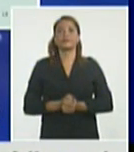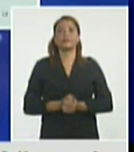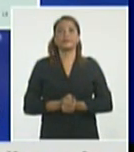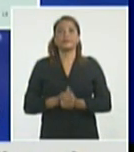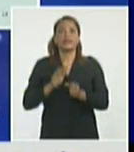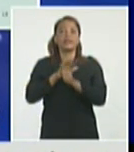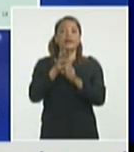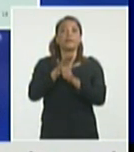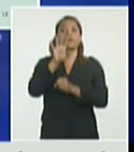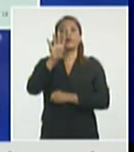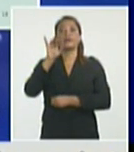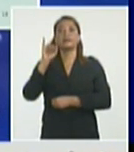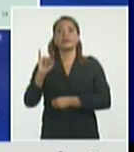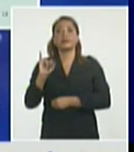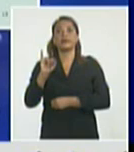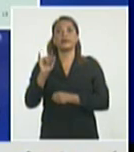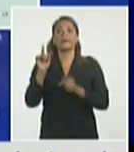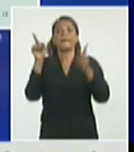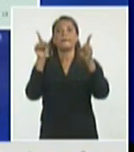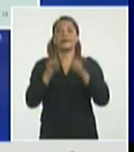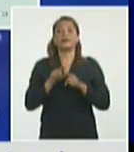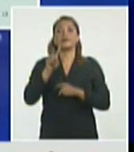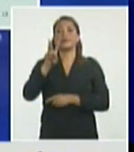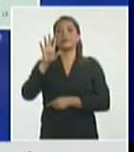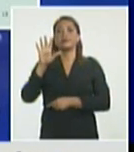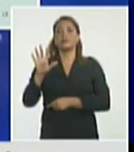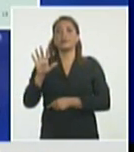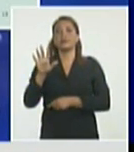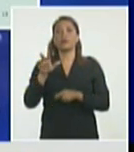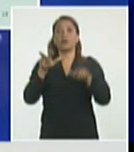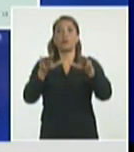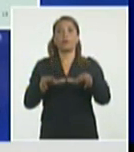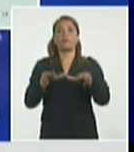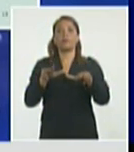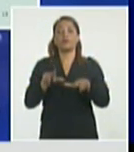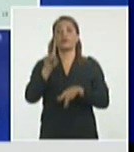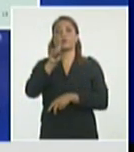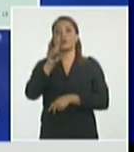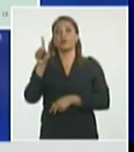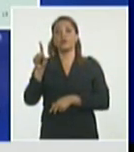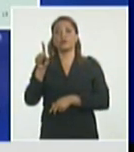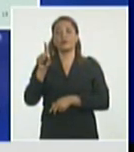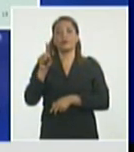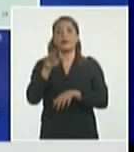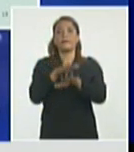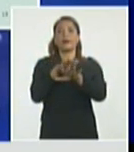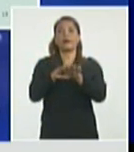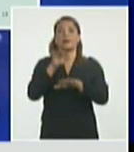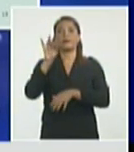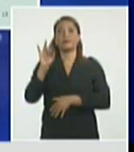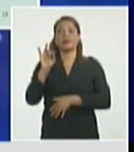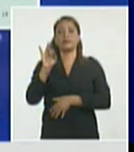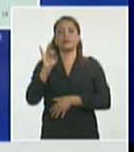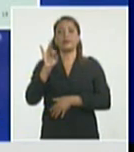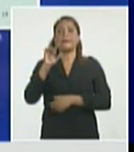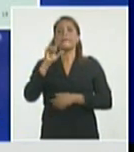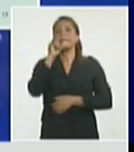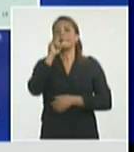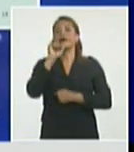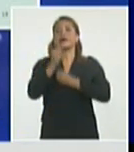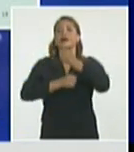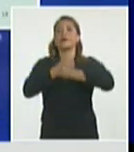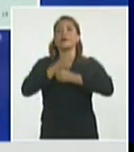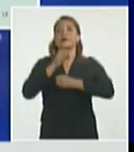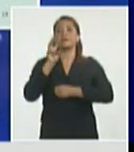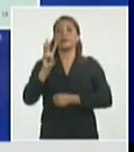161, Chambas 46, Venezuela 25, Morón 11, Majagua 7, Baragua 3, Primero de Enero